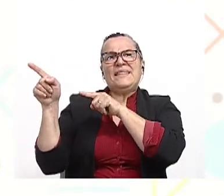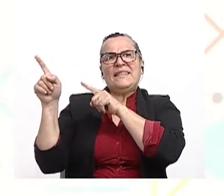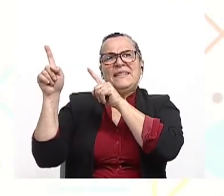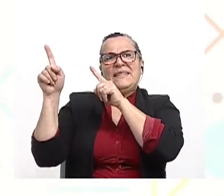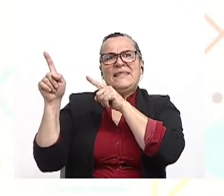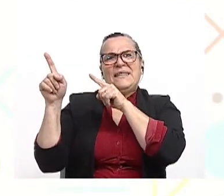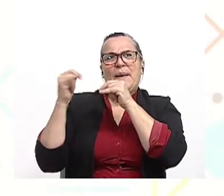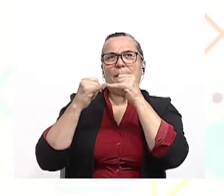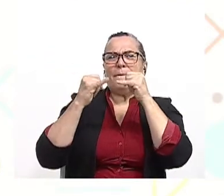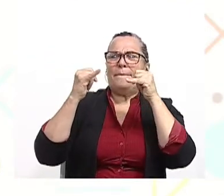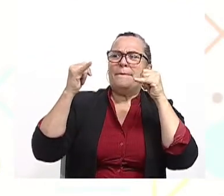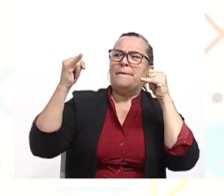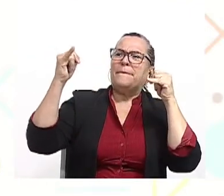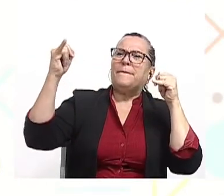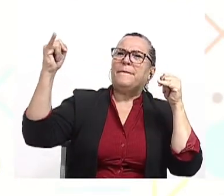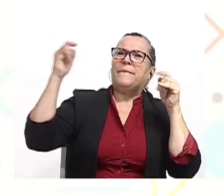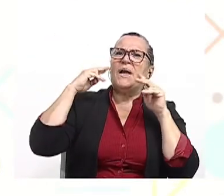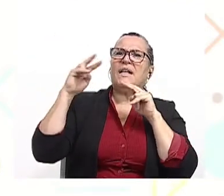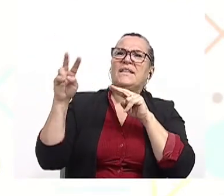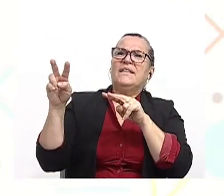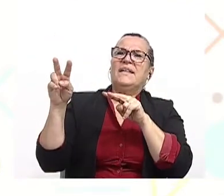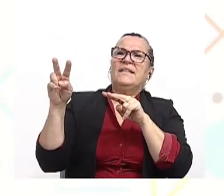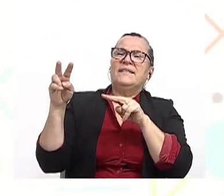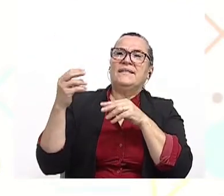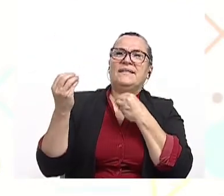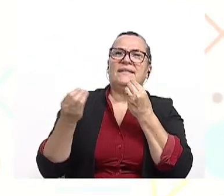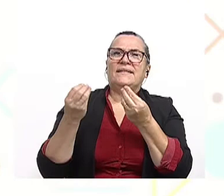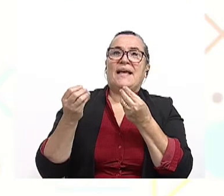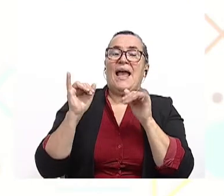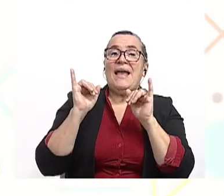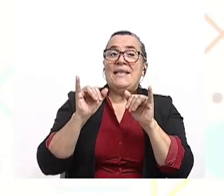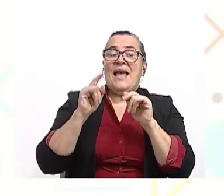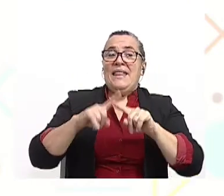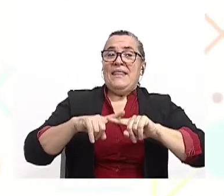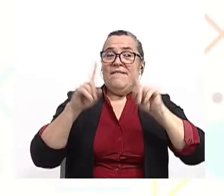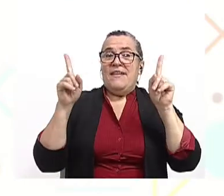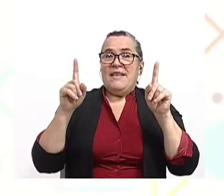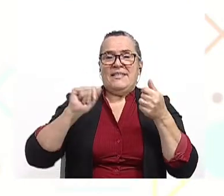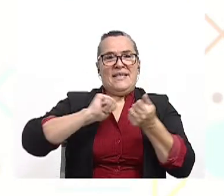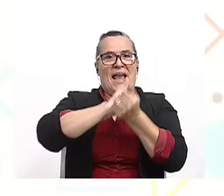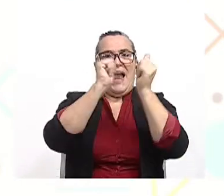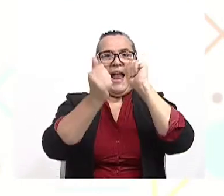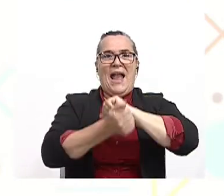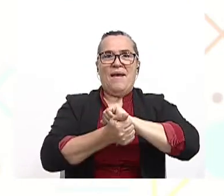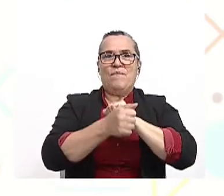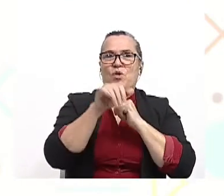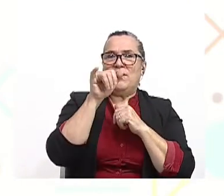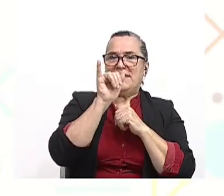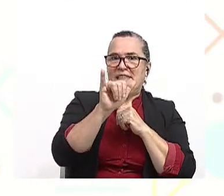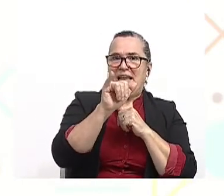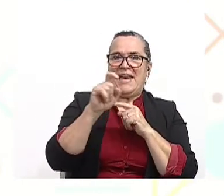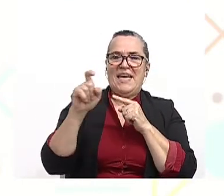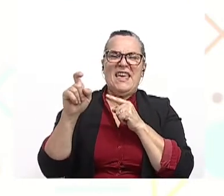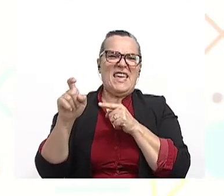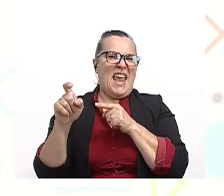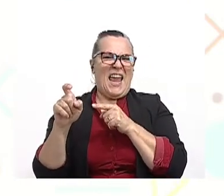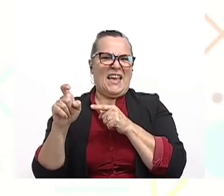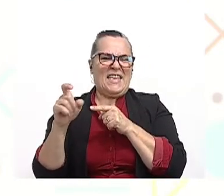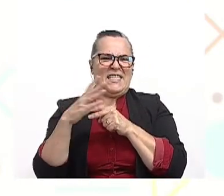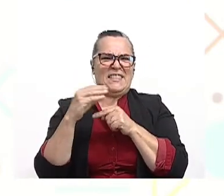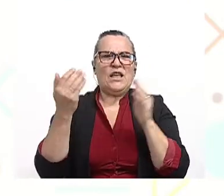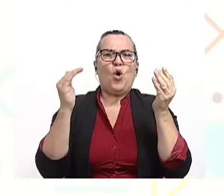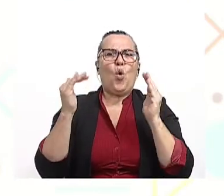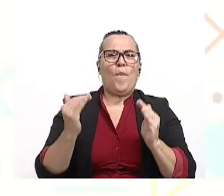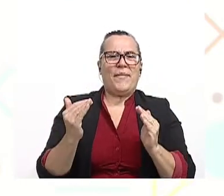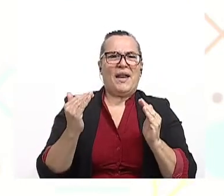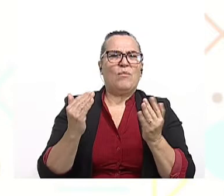pendiente. Observemos acá. Acá tenemos la diferencia en el cambio en y el cambio en x. Y luego los comparamos